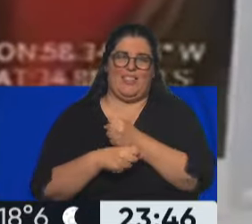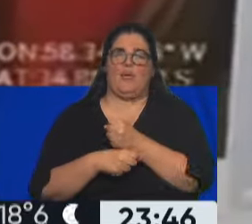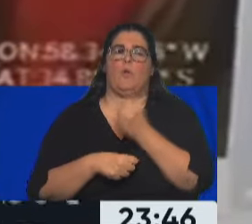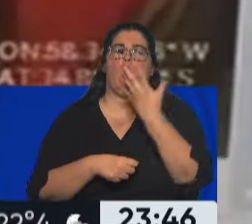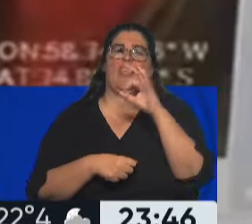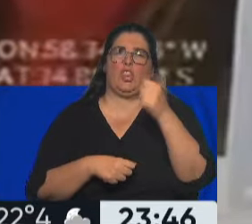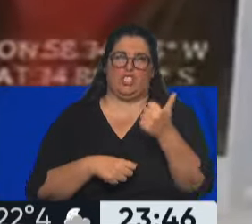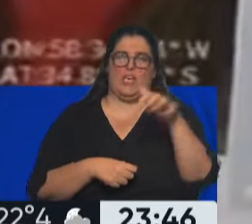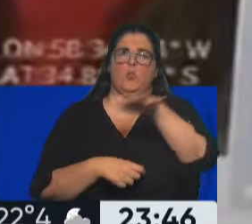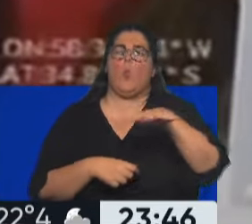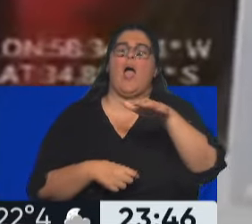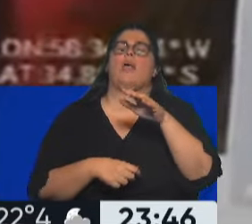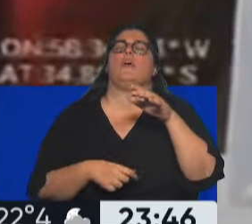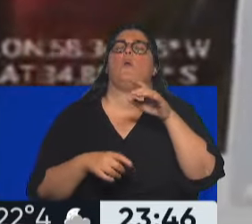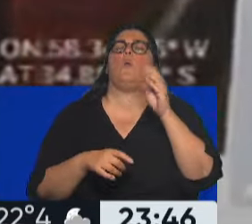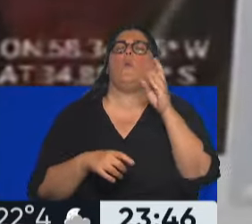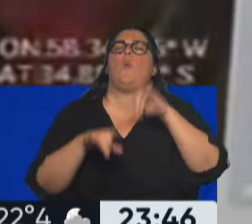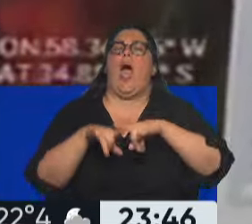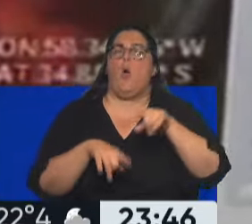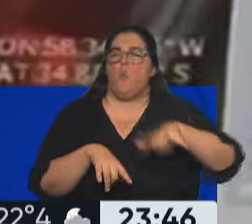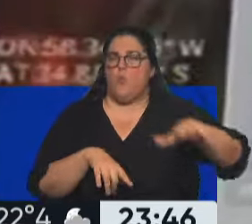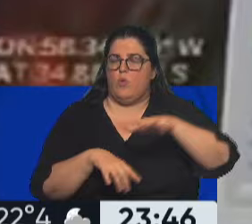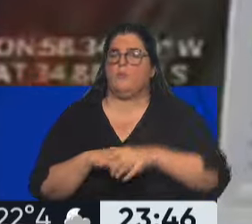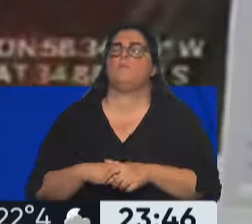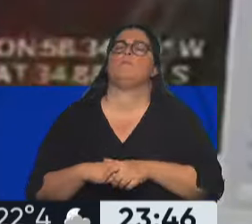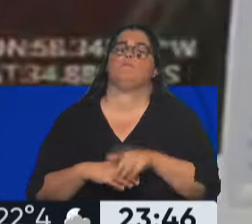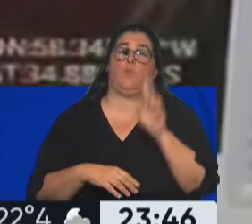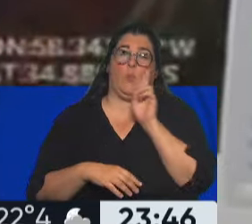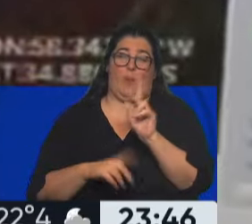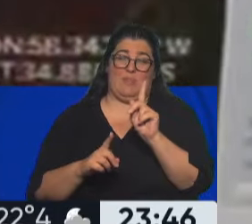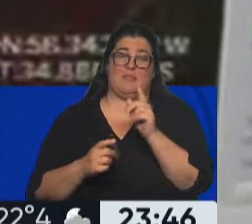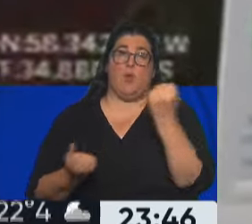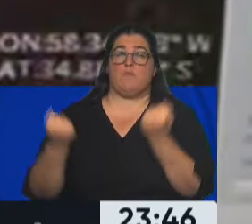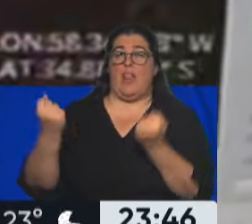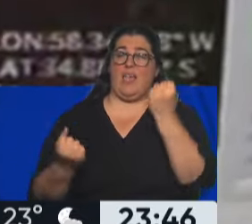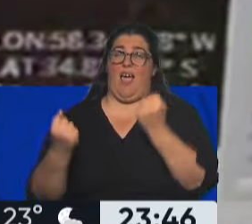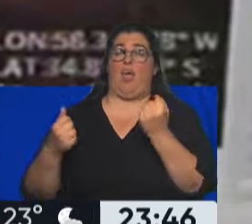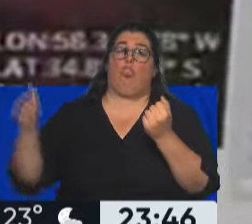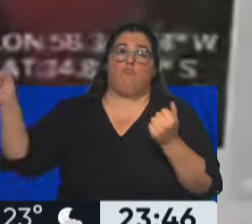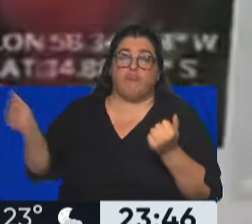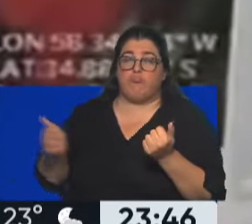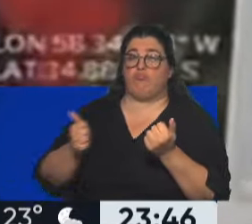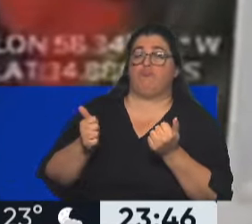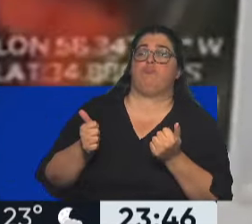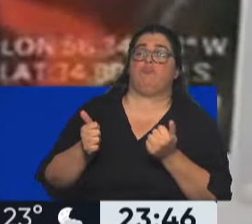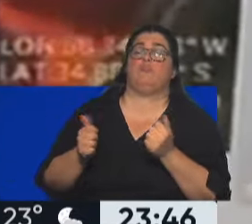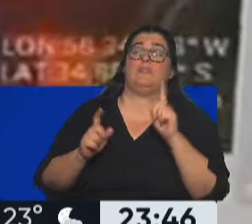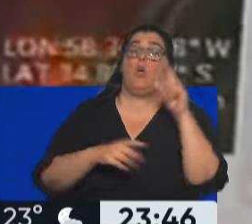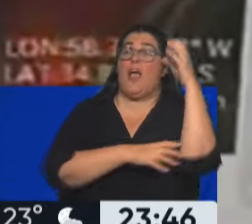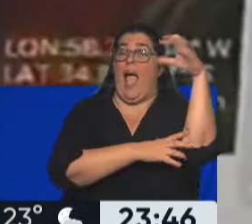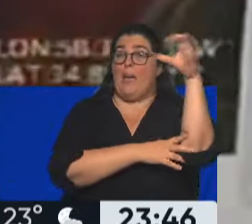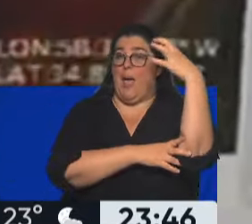Almirante Brown. Estaba cumpliendo el recorrido habitual, allí lo ven, se acerca el pasajero. Todo captado por la cámara de seguridad del